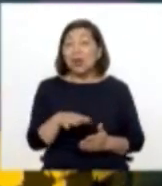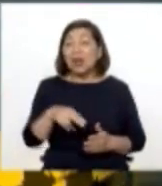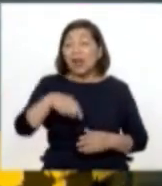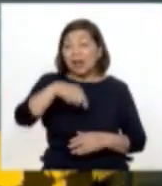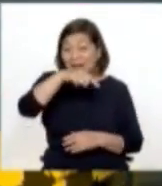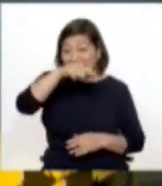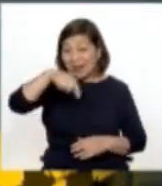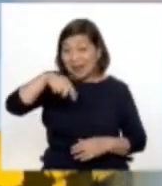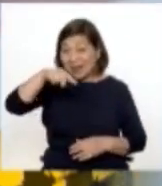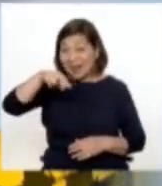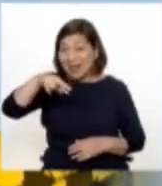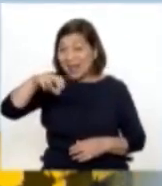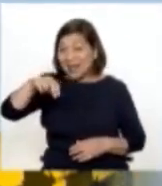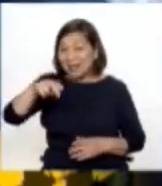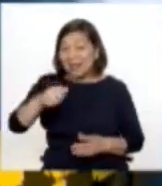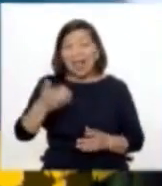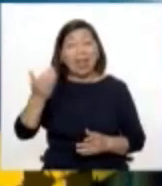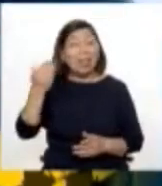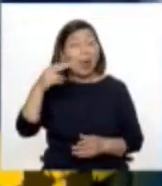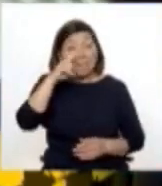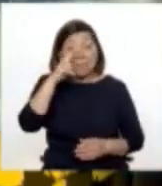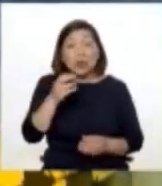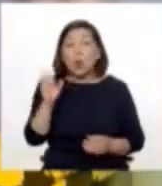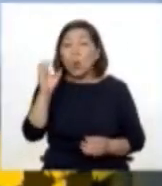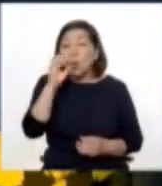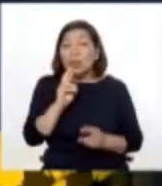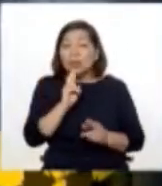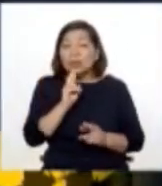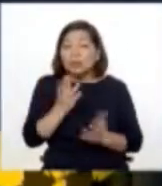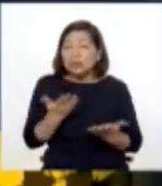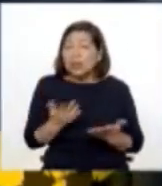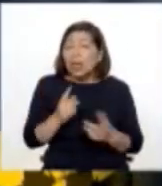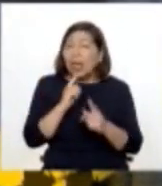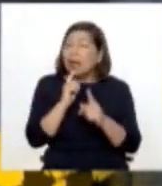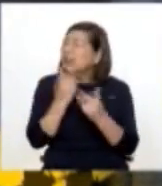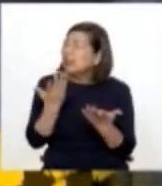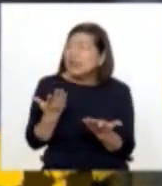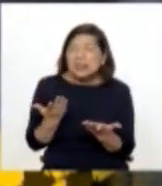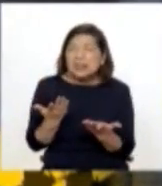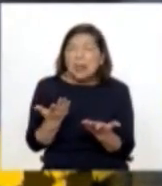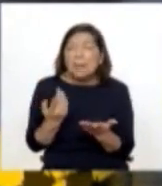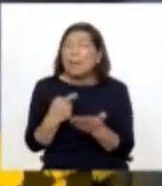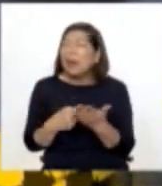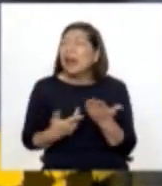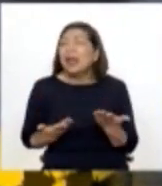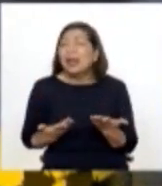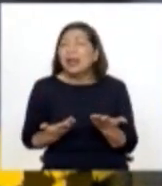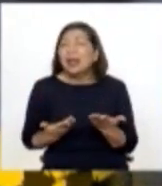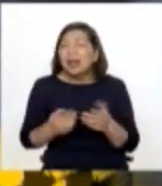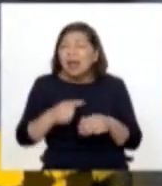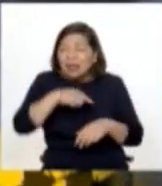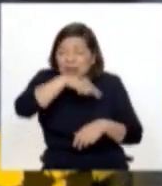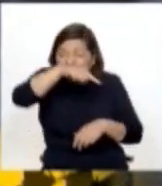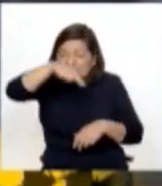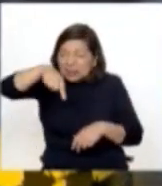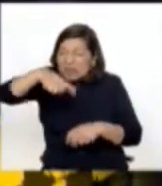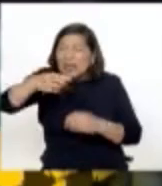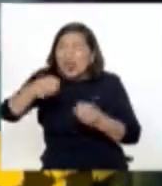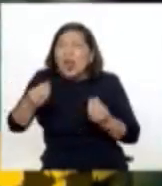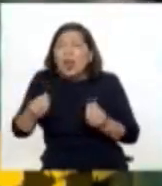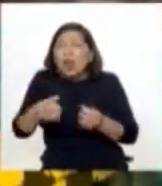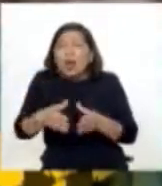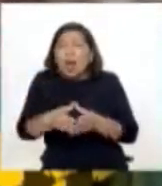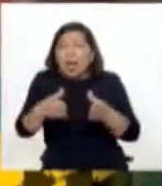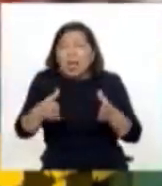Nazca, en el antiguo Perú, y busca responder ciertas interrogantes como ¿para qué se hicieron las líneas de Nazca? ¿Por qué son